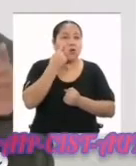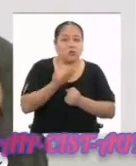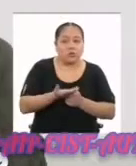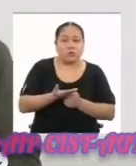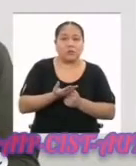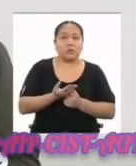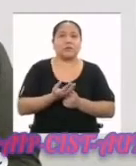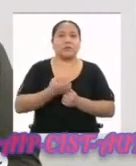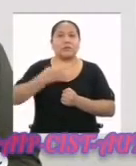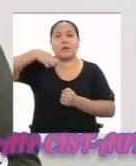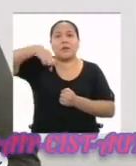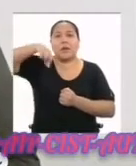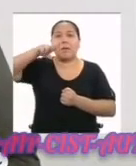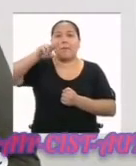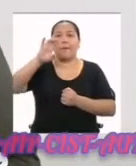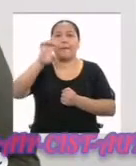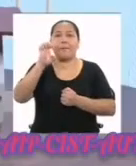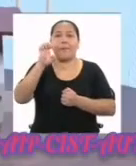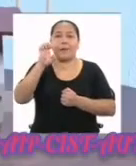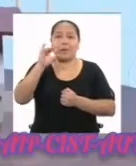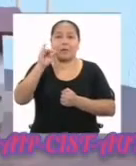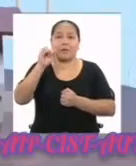como precisión léxica.